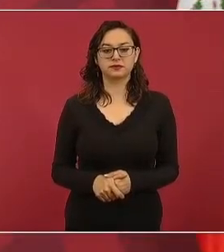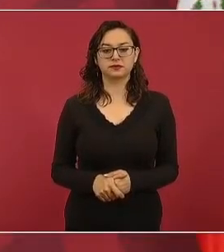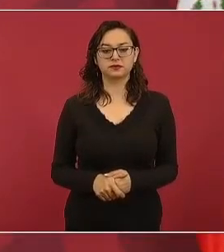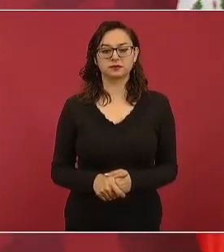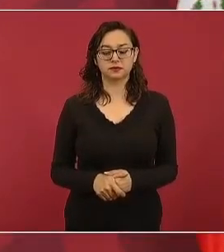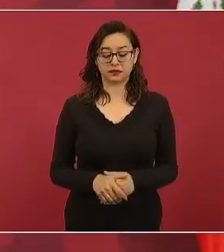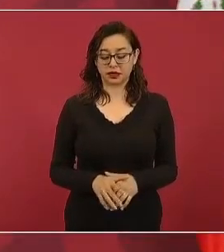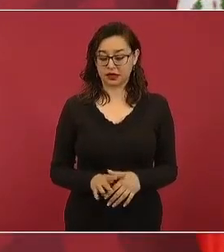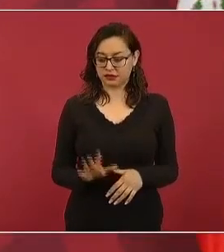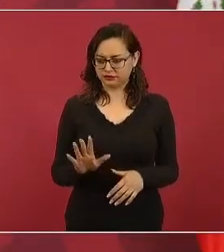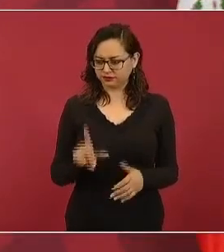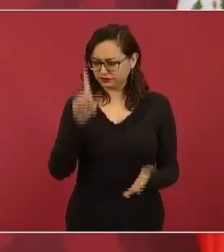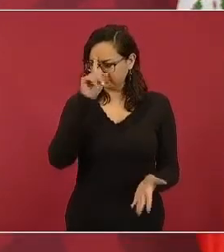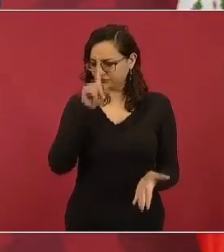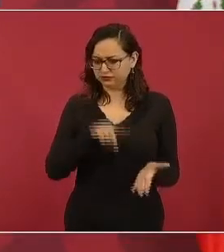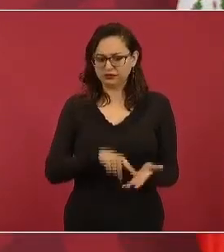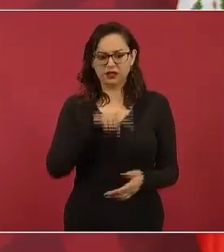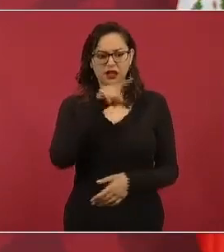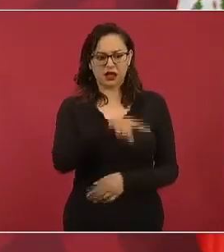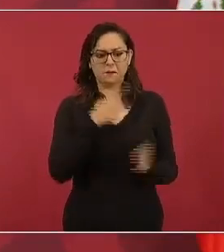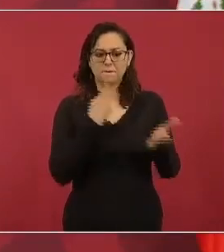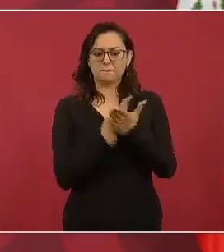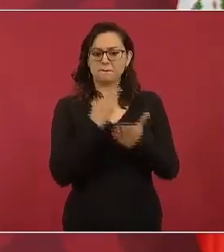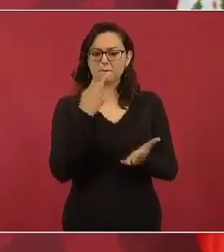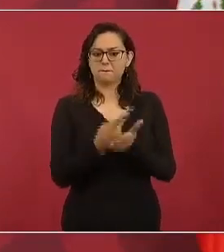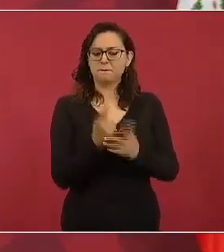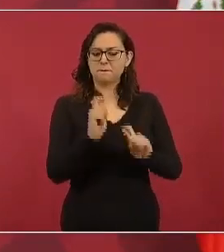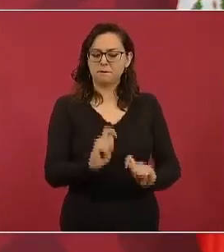le dieron la medalla Belisario Domínguez.